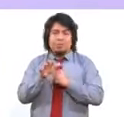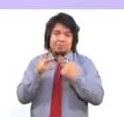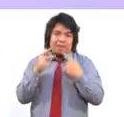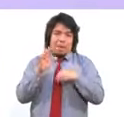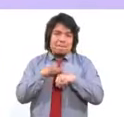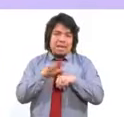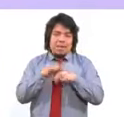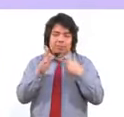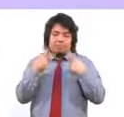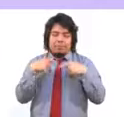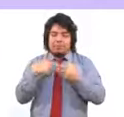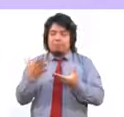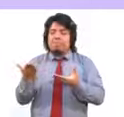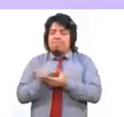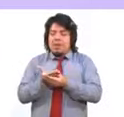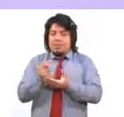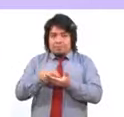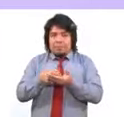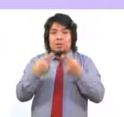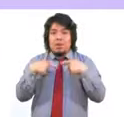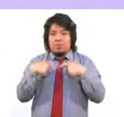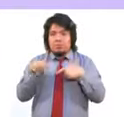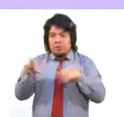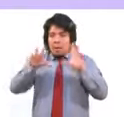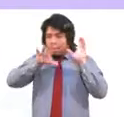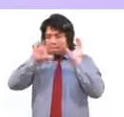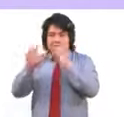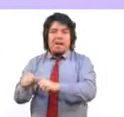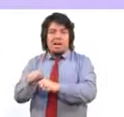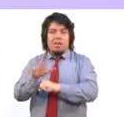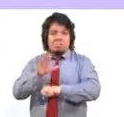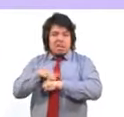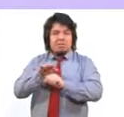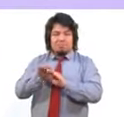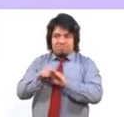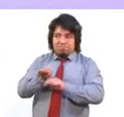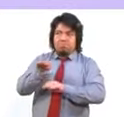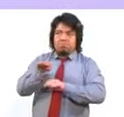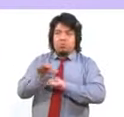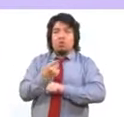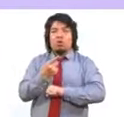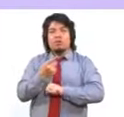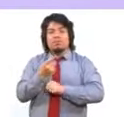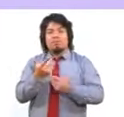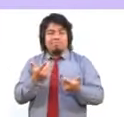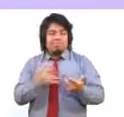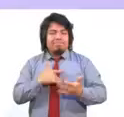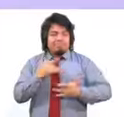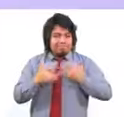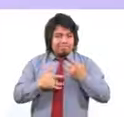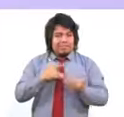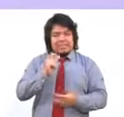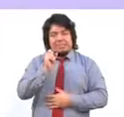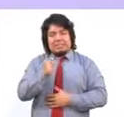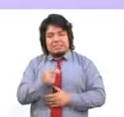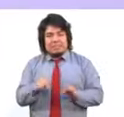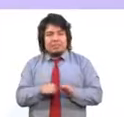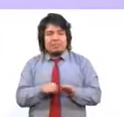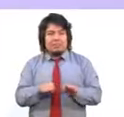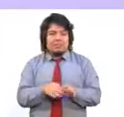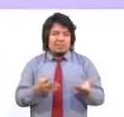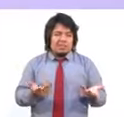procesos, de carpetas, de agresores que están siendo procesados, porque da un mensaje